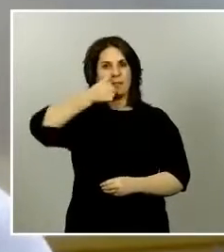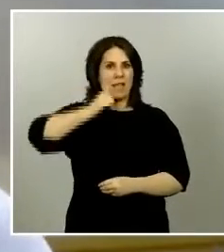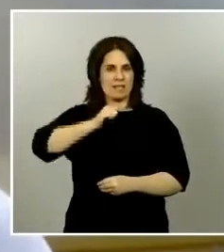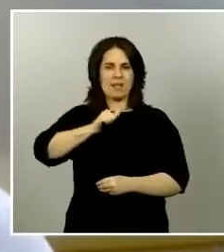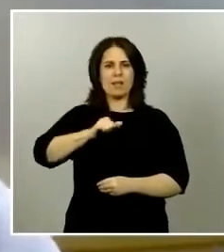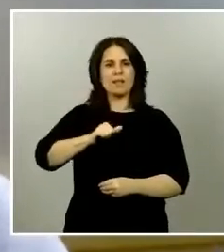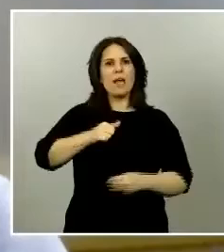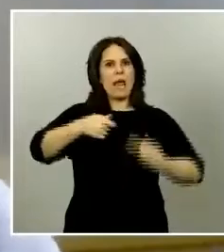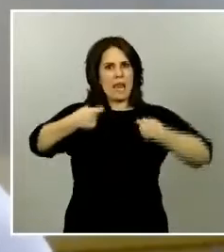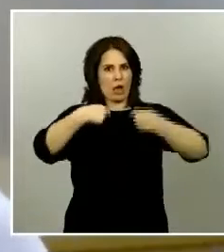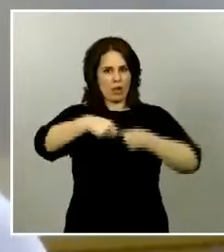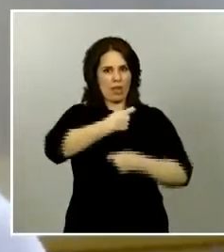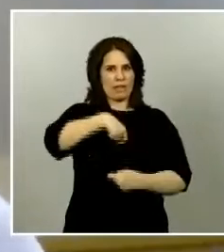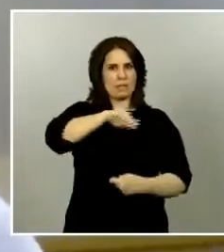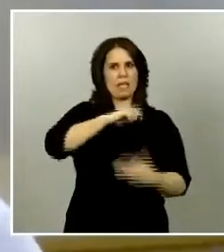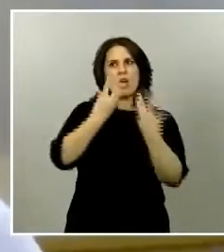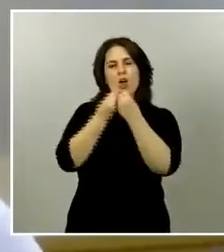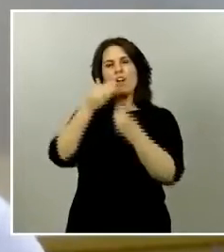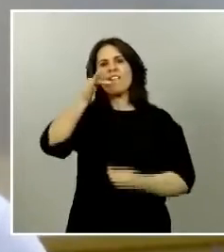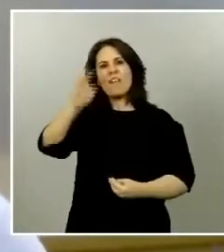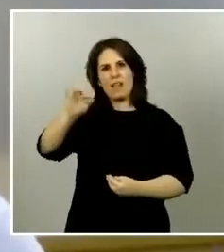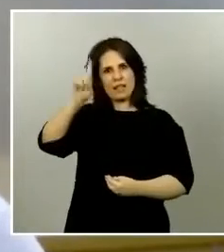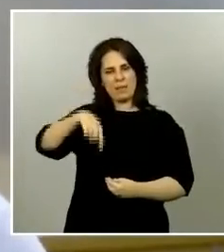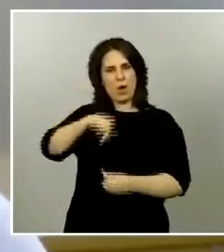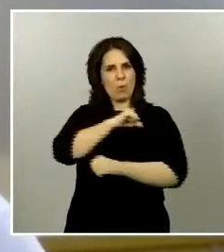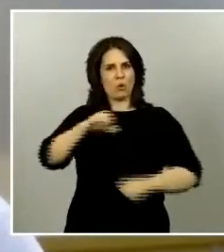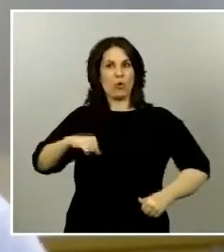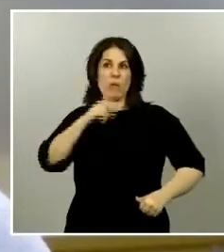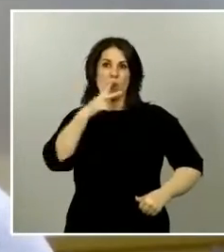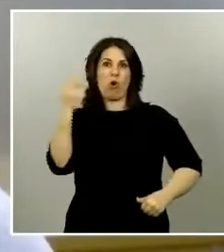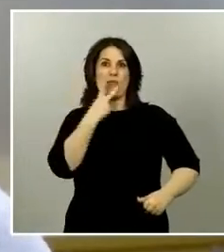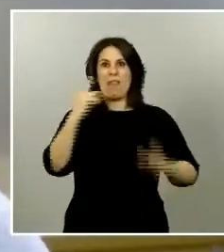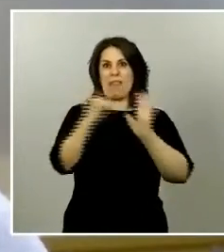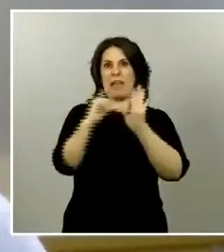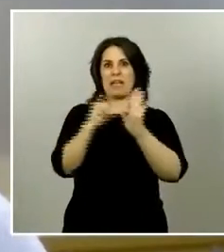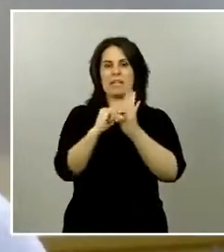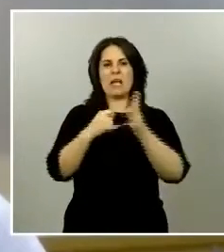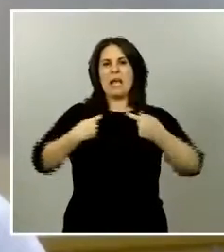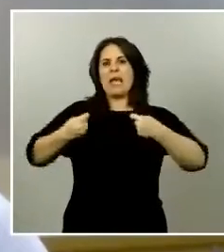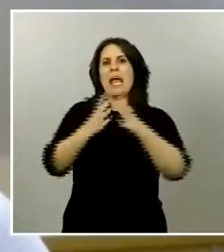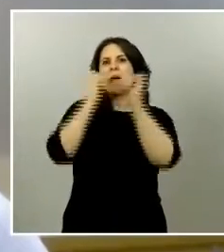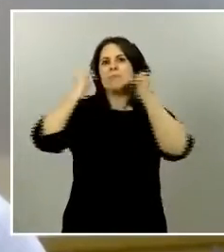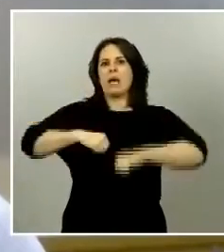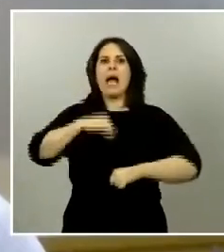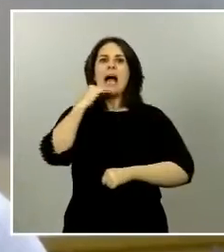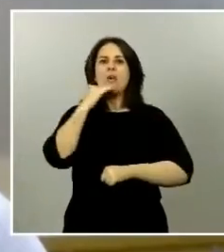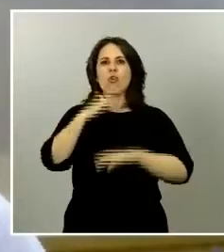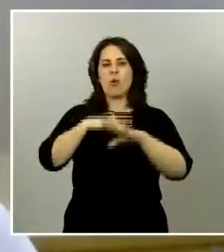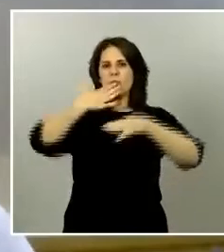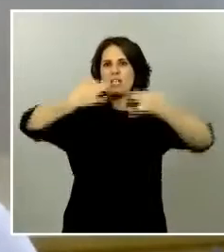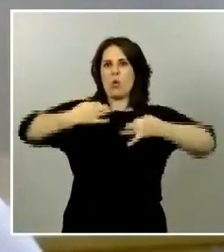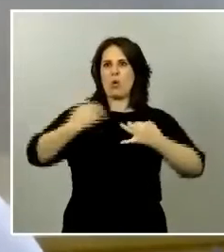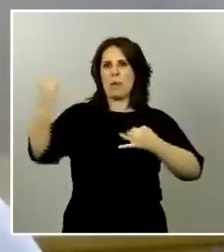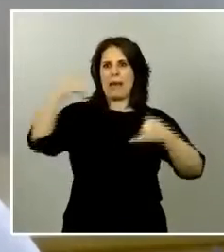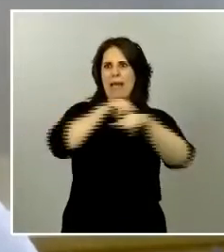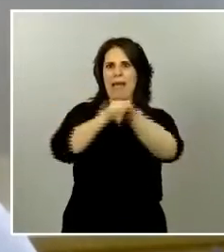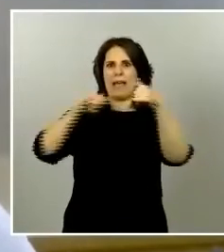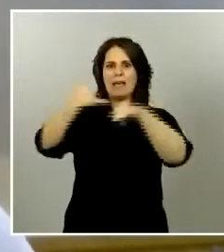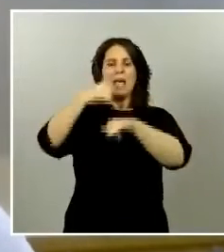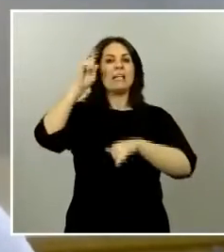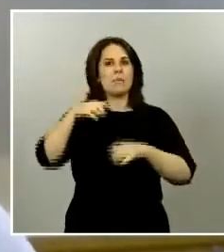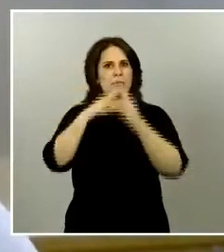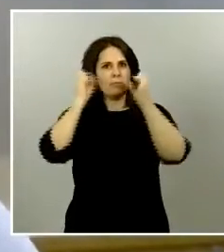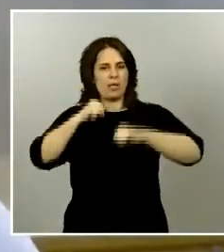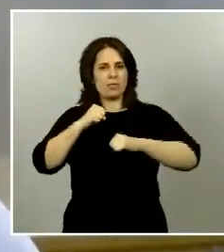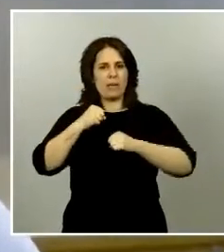concreción ayer en la intervención del señor Sánchez. ¿Negocia España con Francia y con Portugal como países vecinos algún corredor seguro?